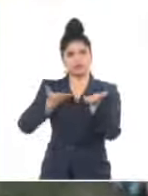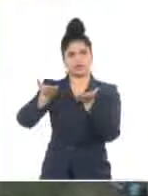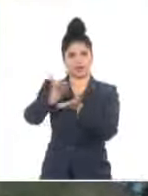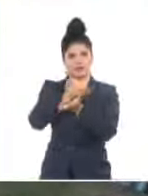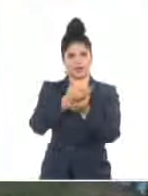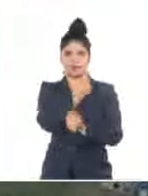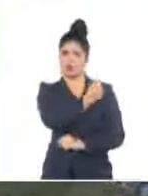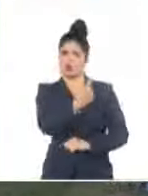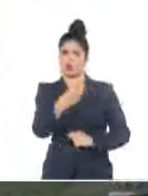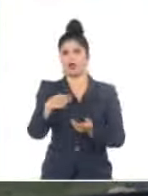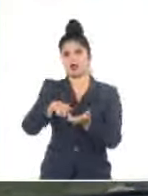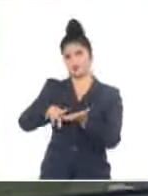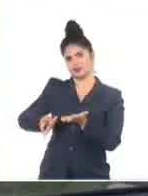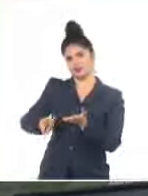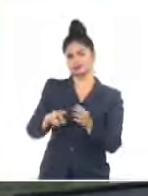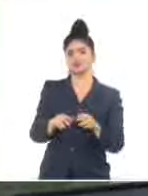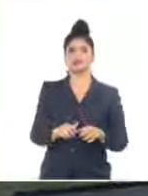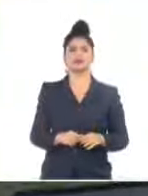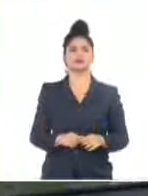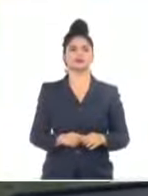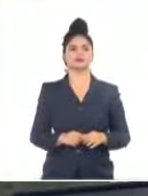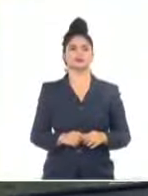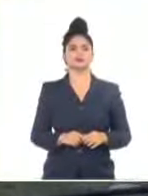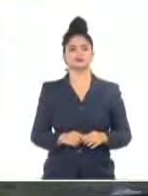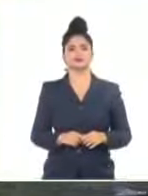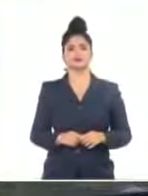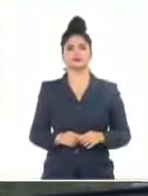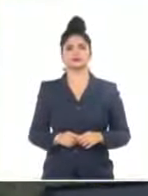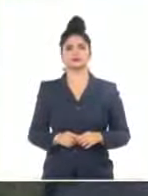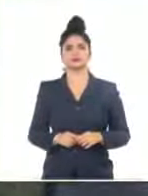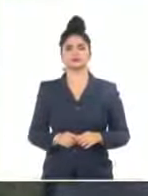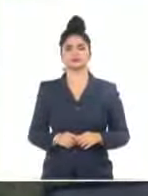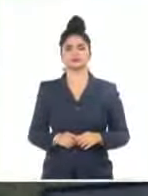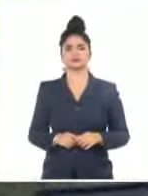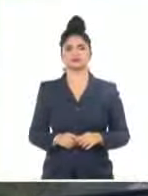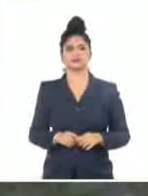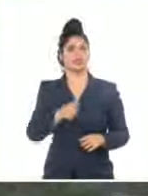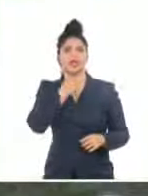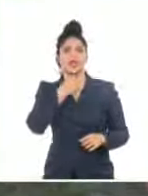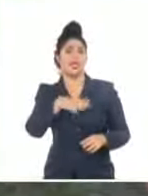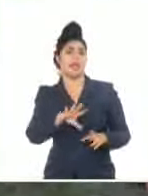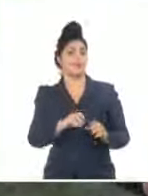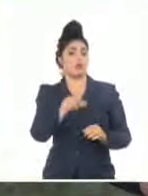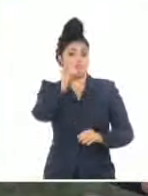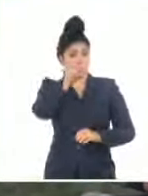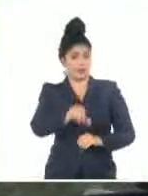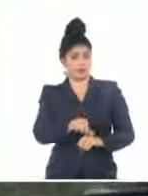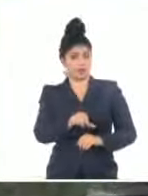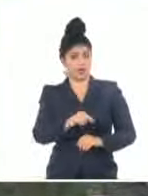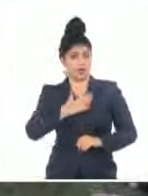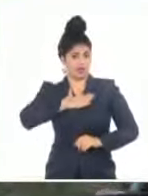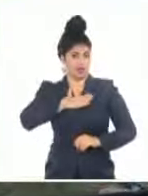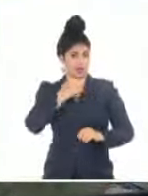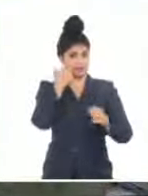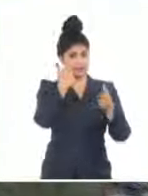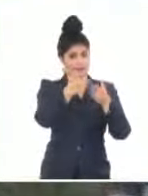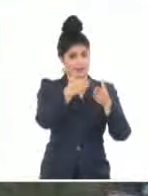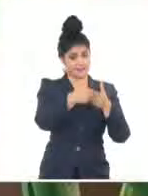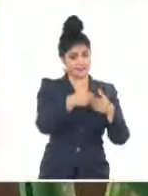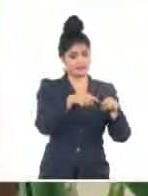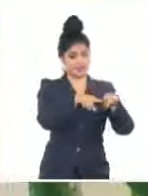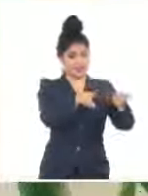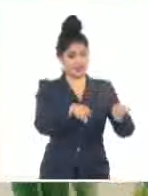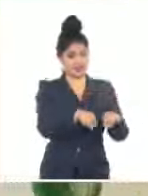propios productores para poner ahí en su finca áreas demostrativas para que ellos vean y para que ellos certifiquen y escojan lo que quieren